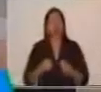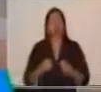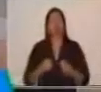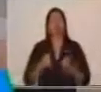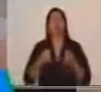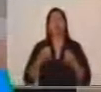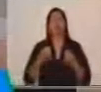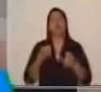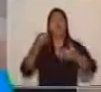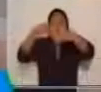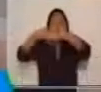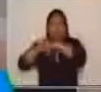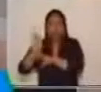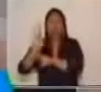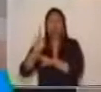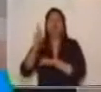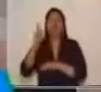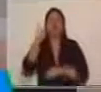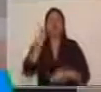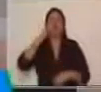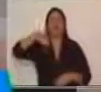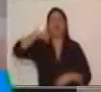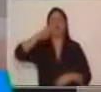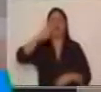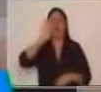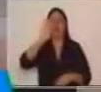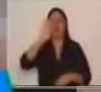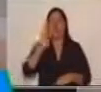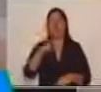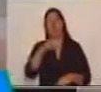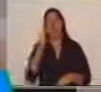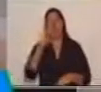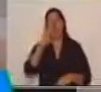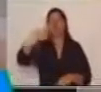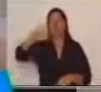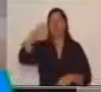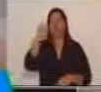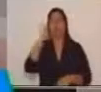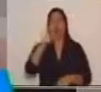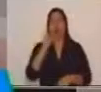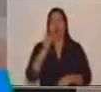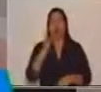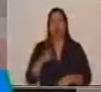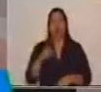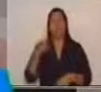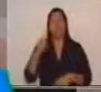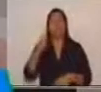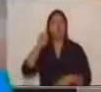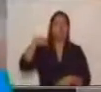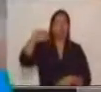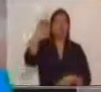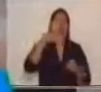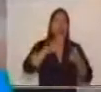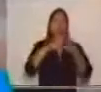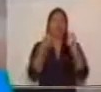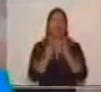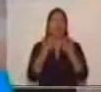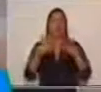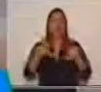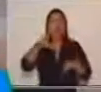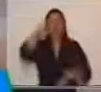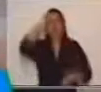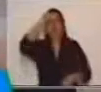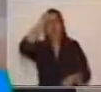épico-narrativos? Podemos mencionar literatura clásica. En la siguiente clase vamos a aprender literatura clásica, como